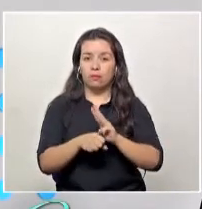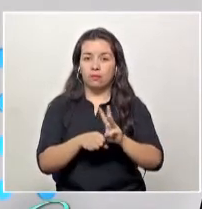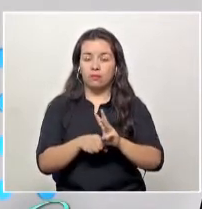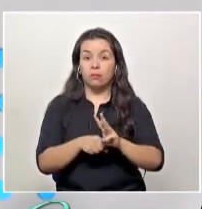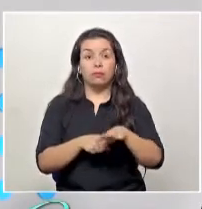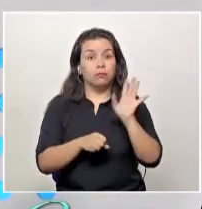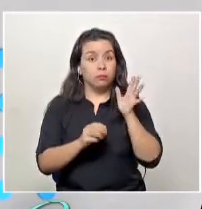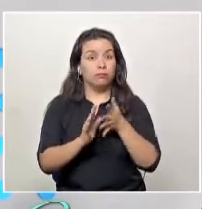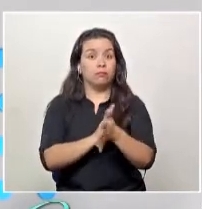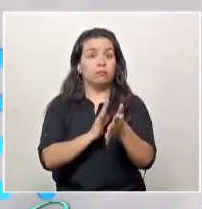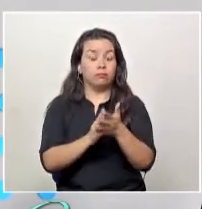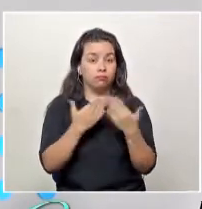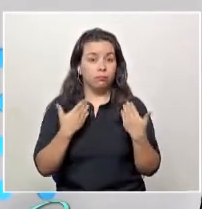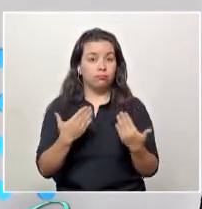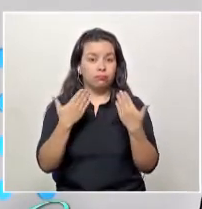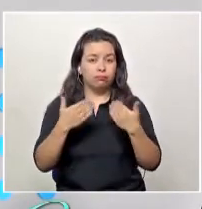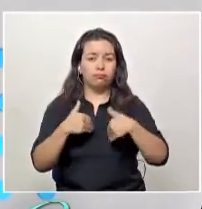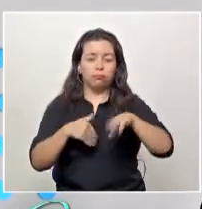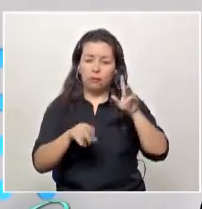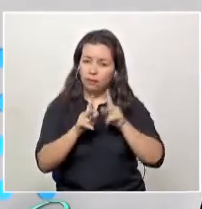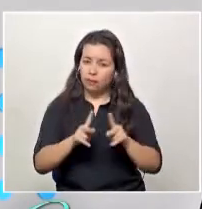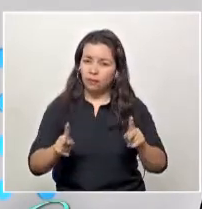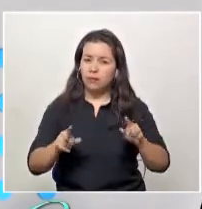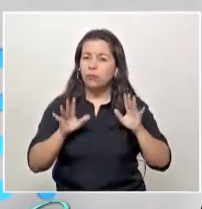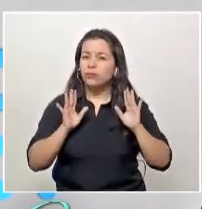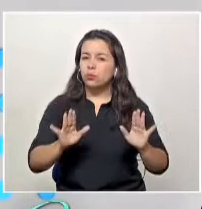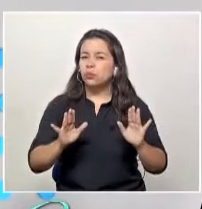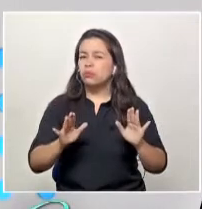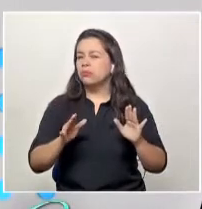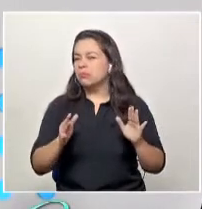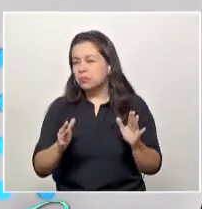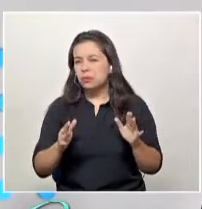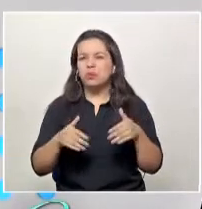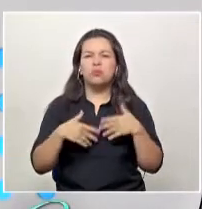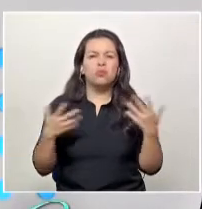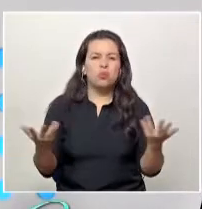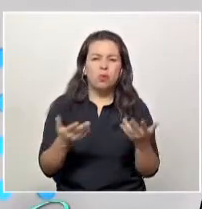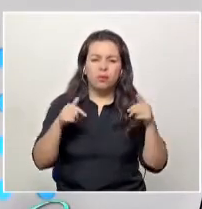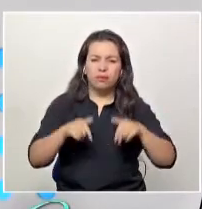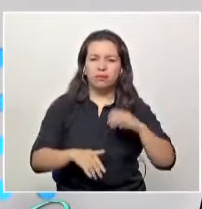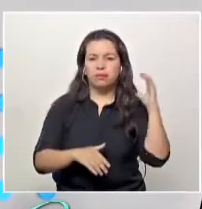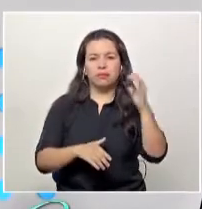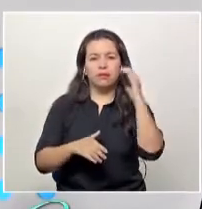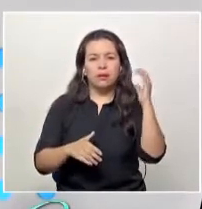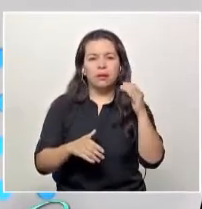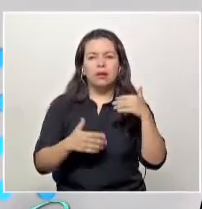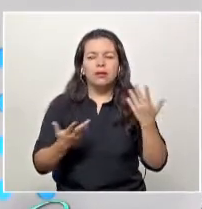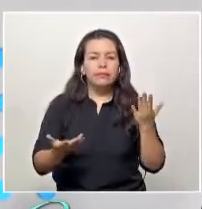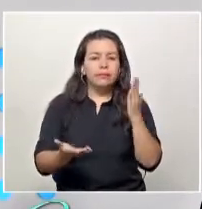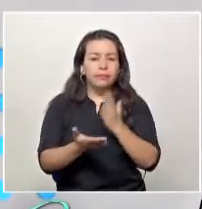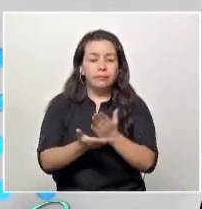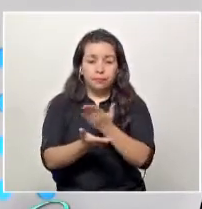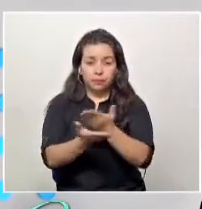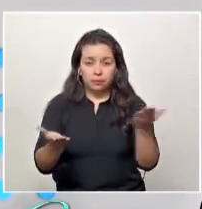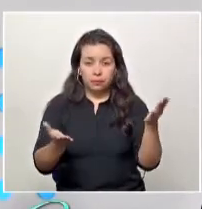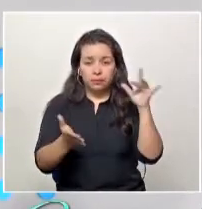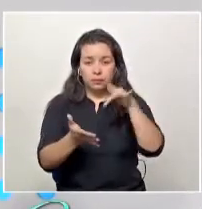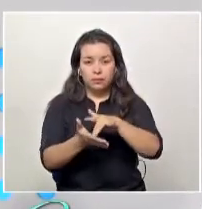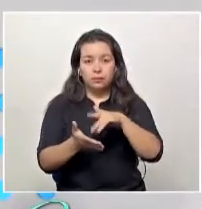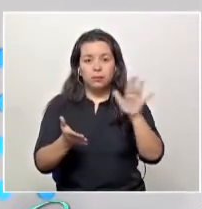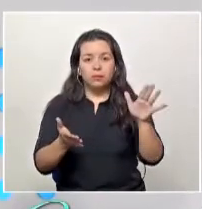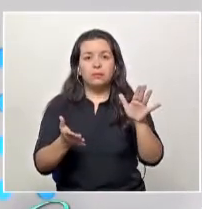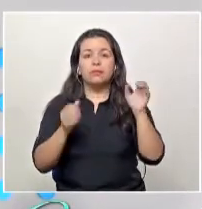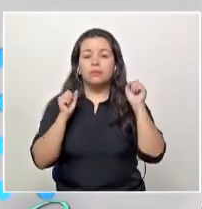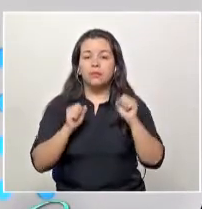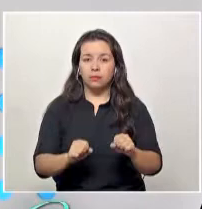de mucha información y sobre todo para aquellas personas que andan buscando dónde en Colombia, donde residen ustedes, conseguir los